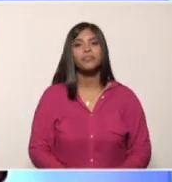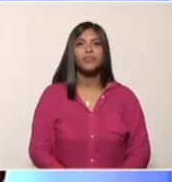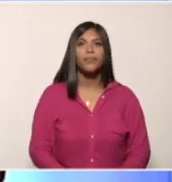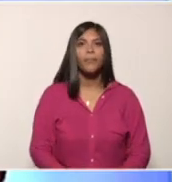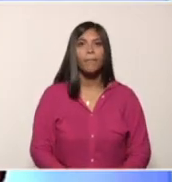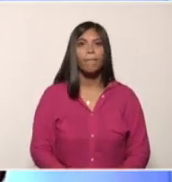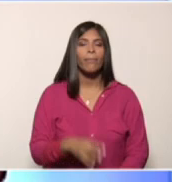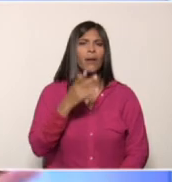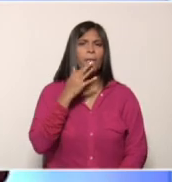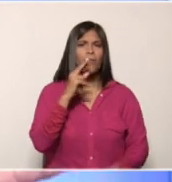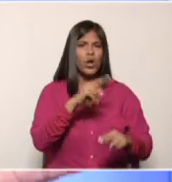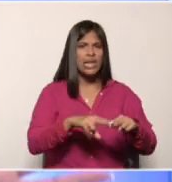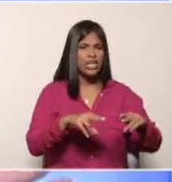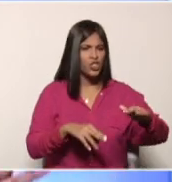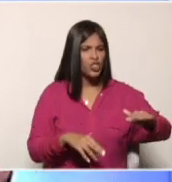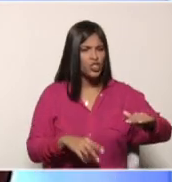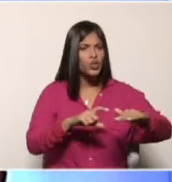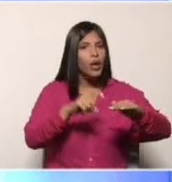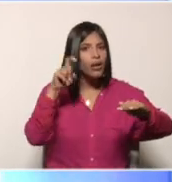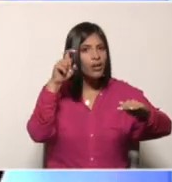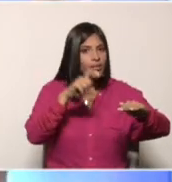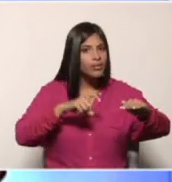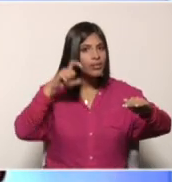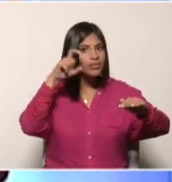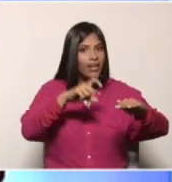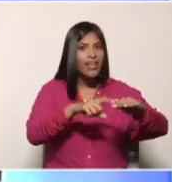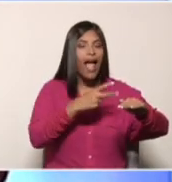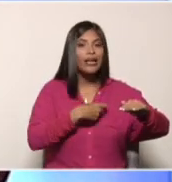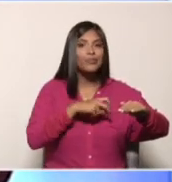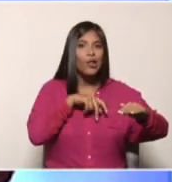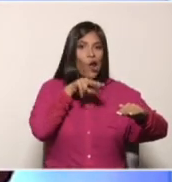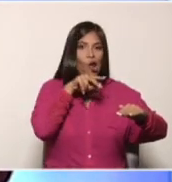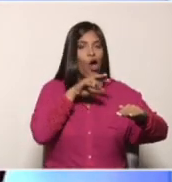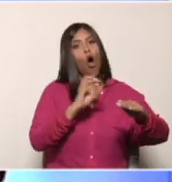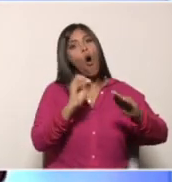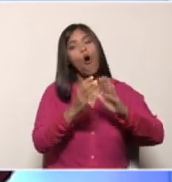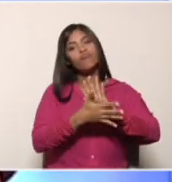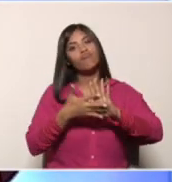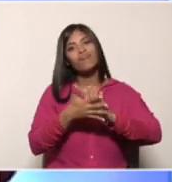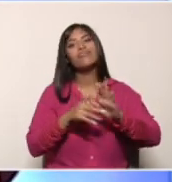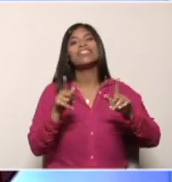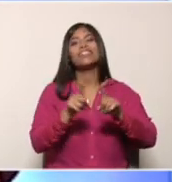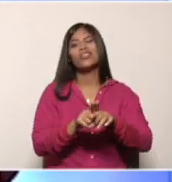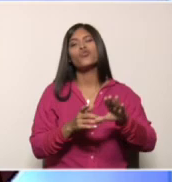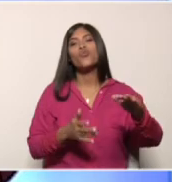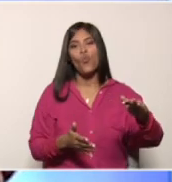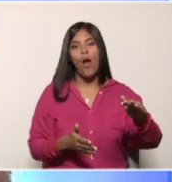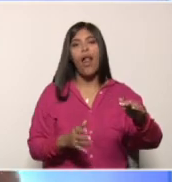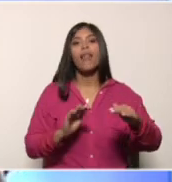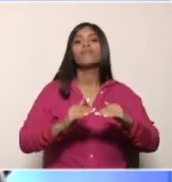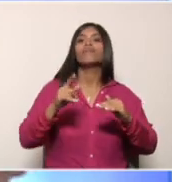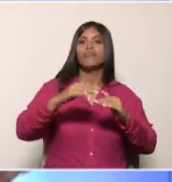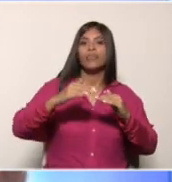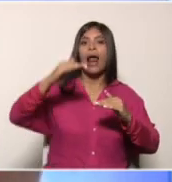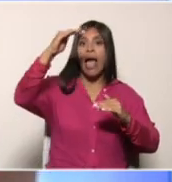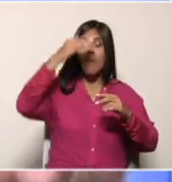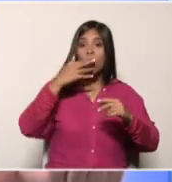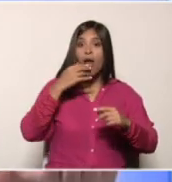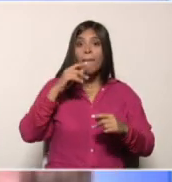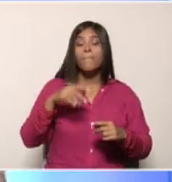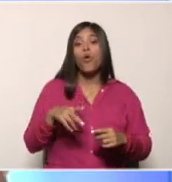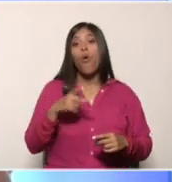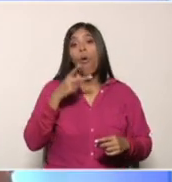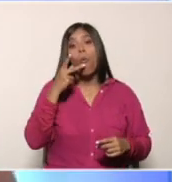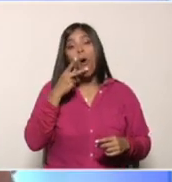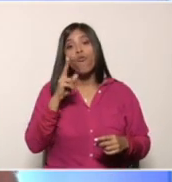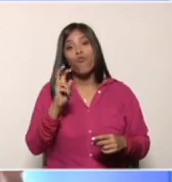como lo hacemos con los niños cuando están pequeñitos, que vamos rotulando todas las cositas. Porque cuando queremos que aprendan un vocabulario de forma